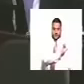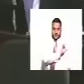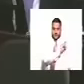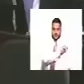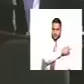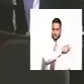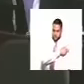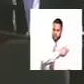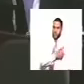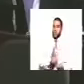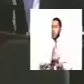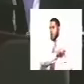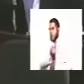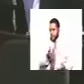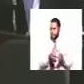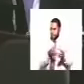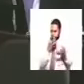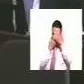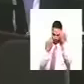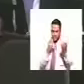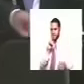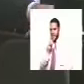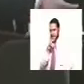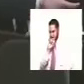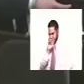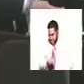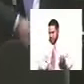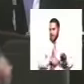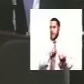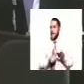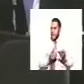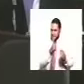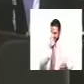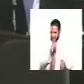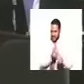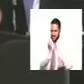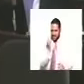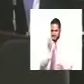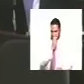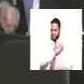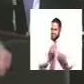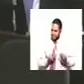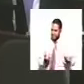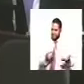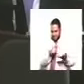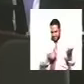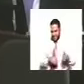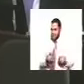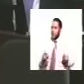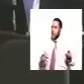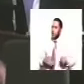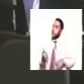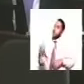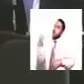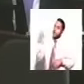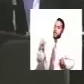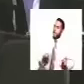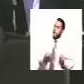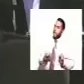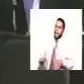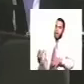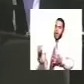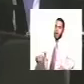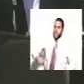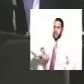del ARPACRIM, de los paramilitares, de los dirigentes políticos que han perdido la investidura y que hoy no